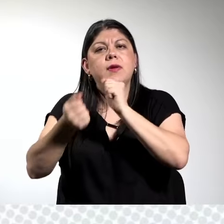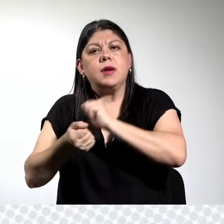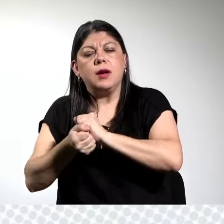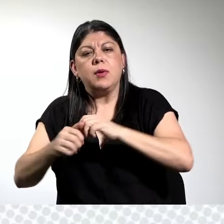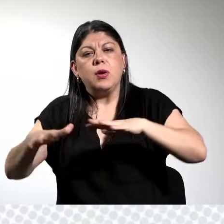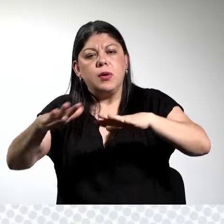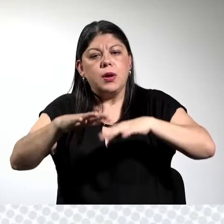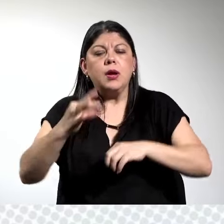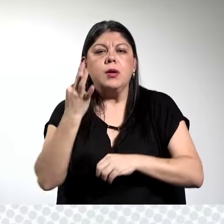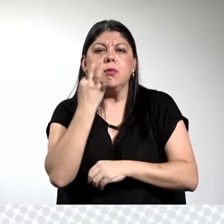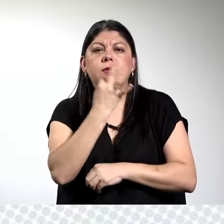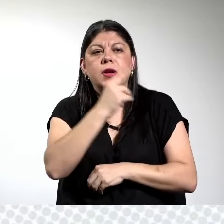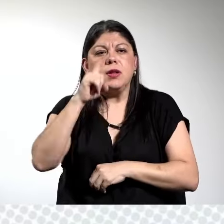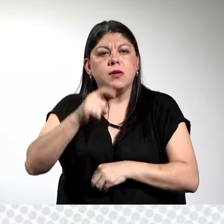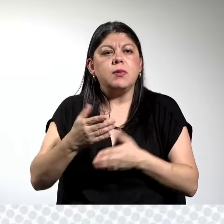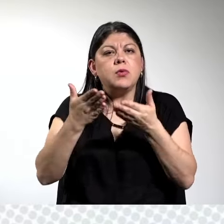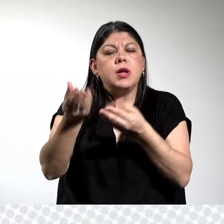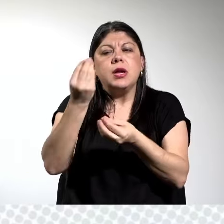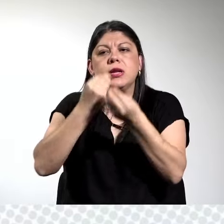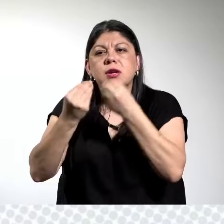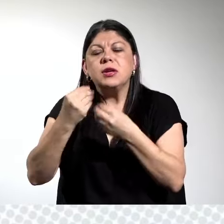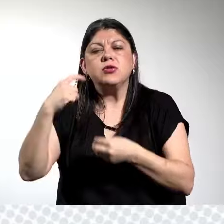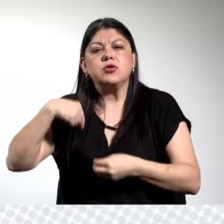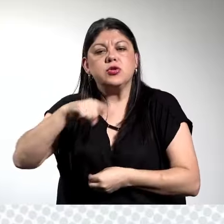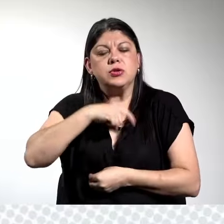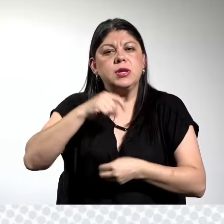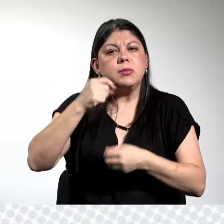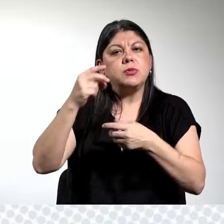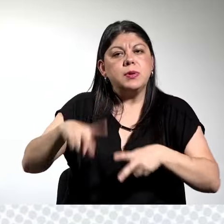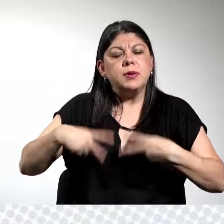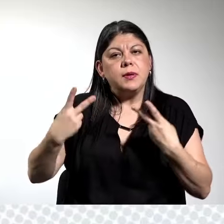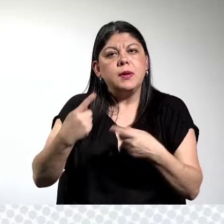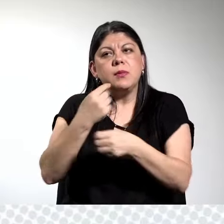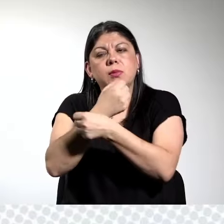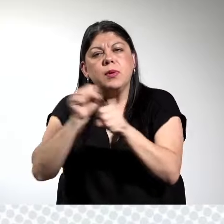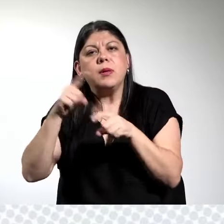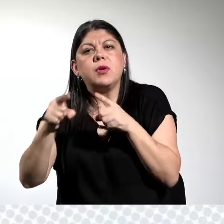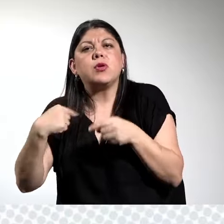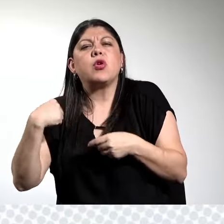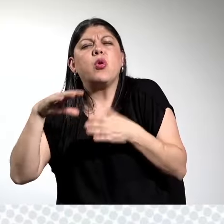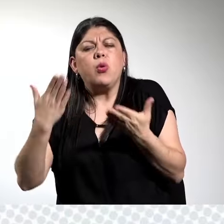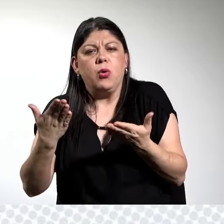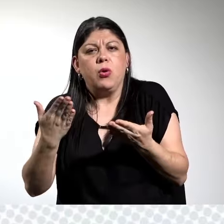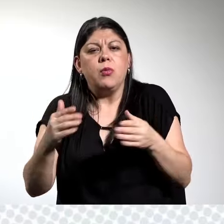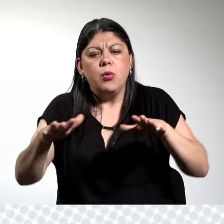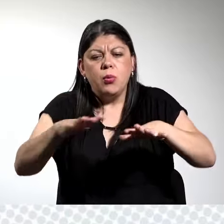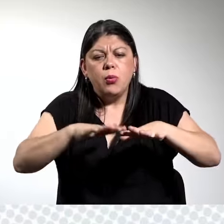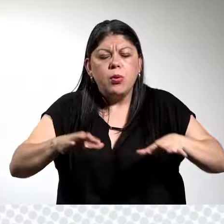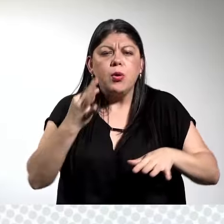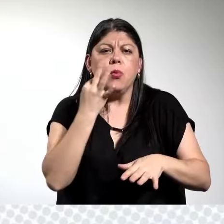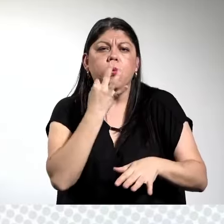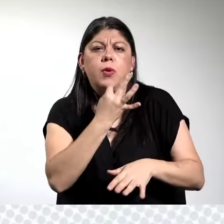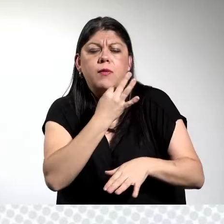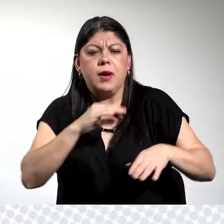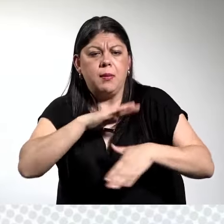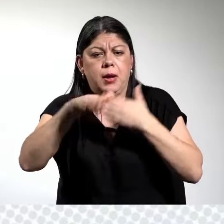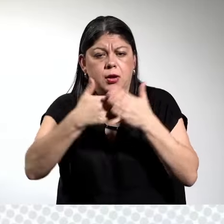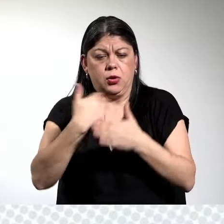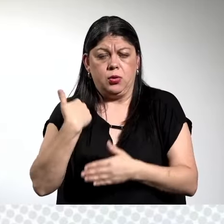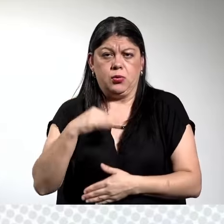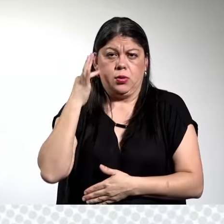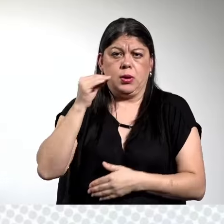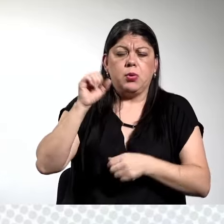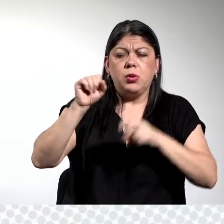le debemos todo, porque del campo sale la comida que necesitamos para sobrevivir. Pero la única forma en la que podemos tener un campo que sea verdaderamente para todos y todas es que